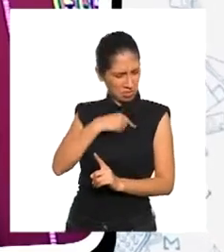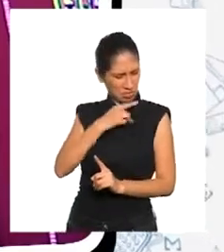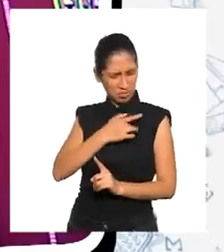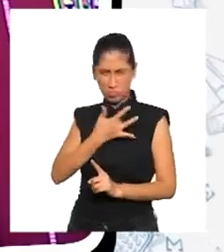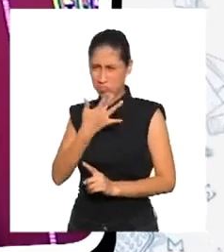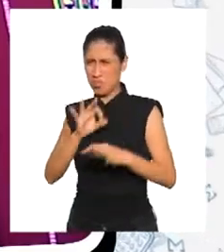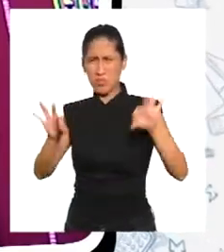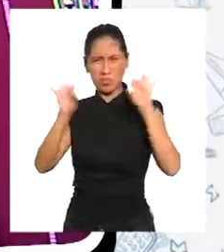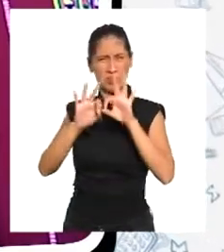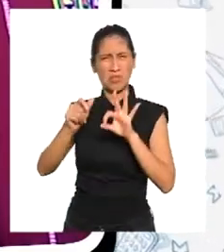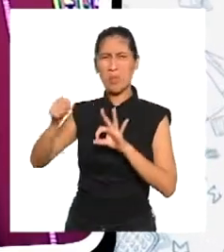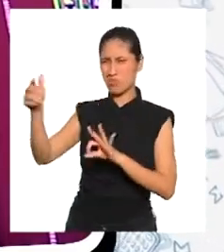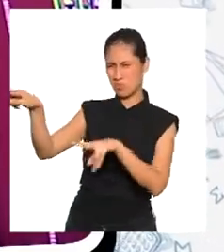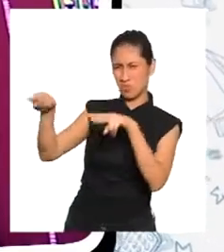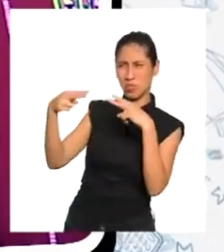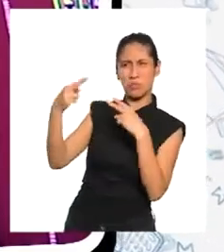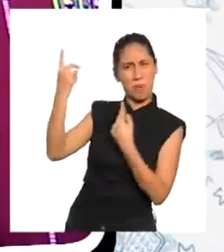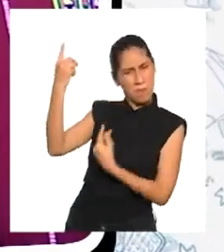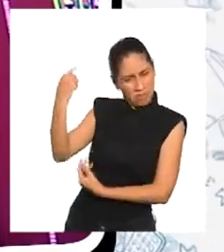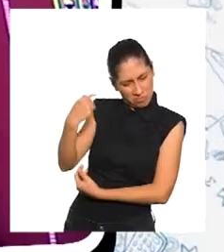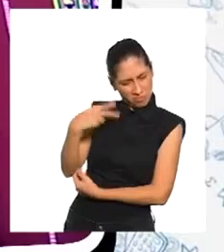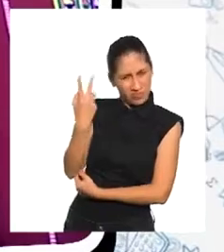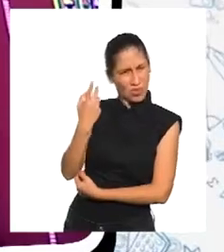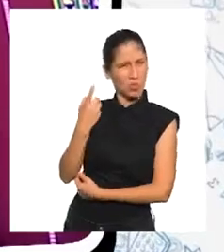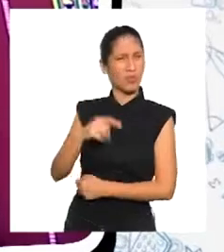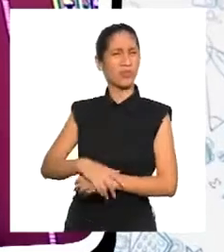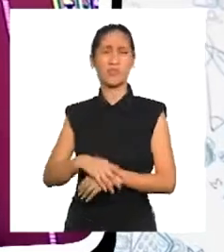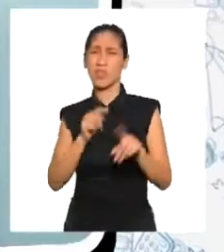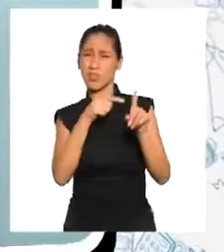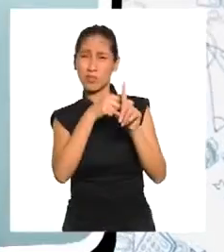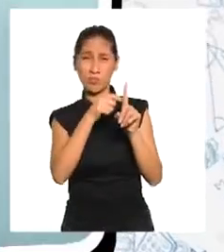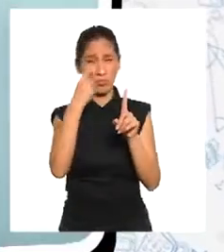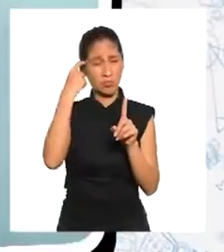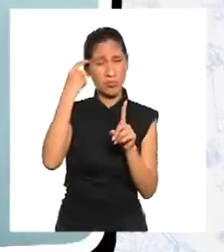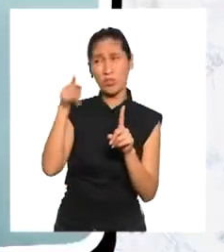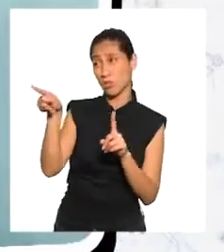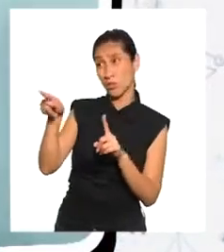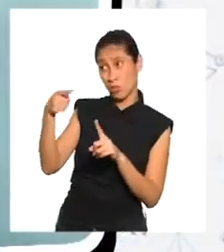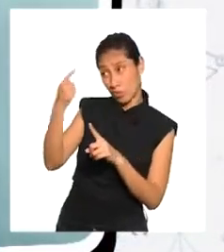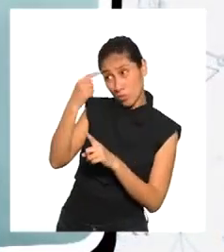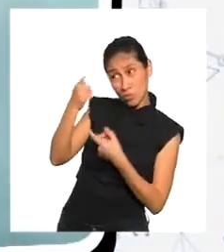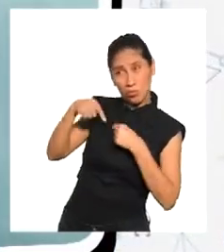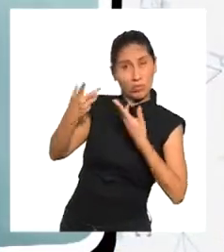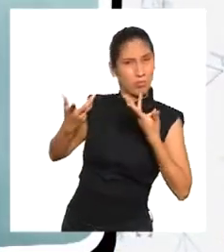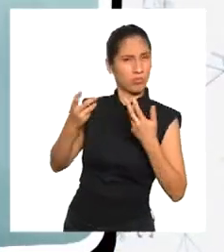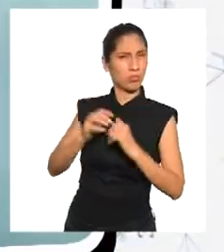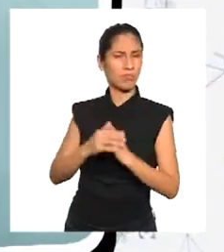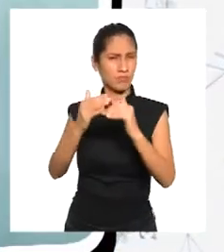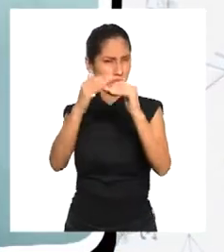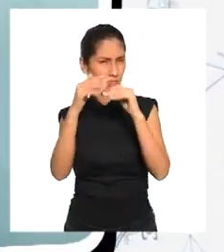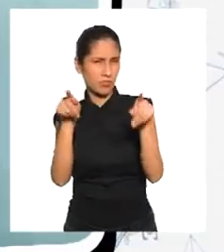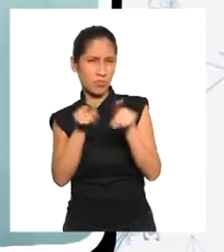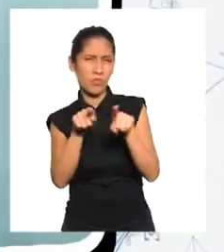lo que piensan y sienten los demás está en primer lugar en vez de ellos. Mi consejo para las personas que a veces les hace difícil expresar sus